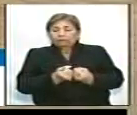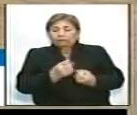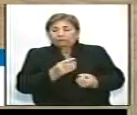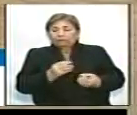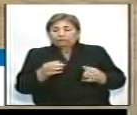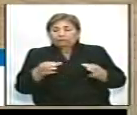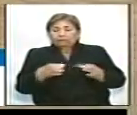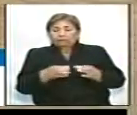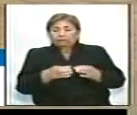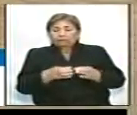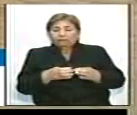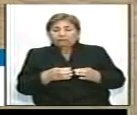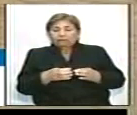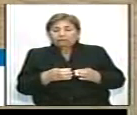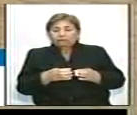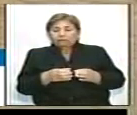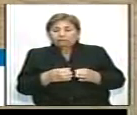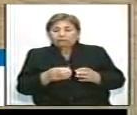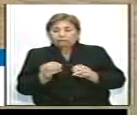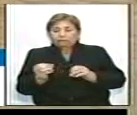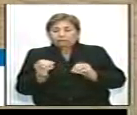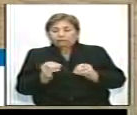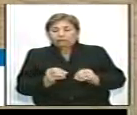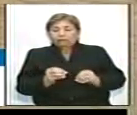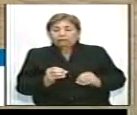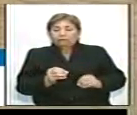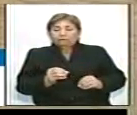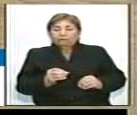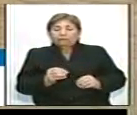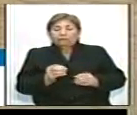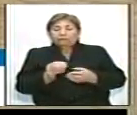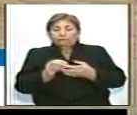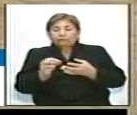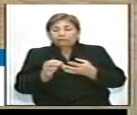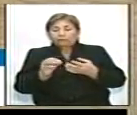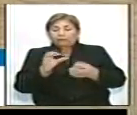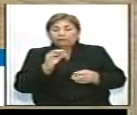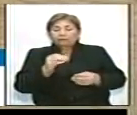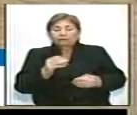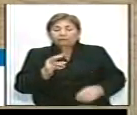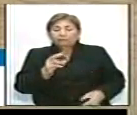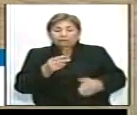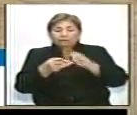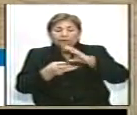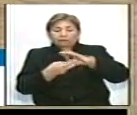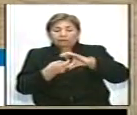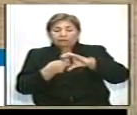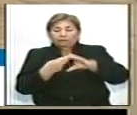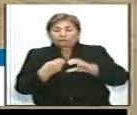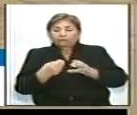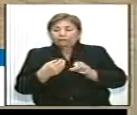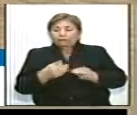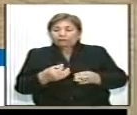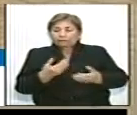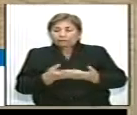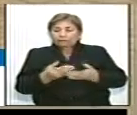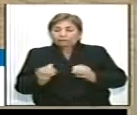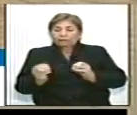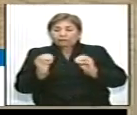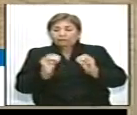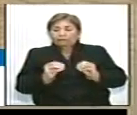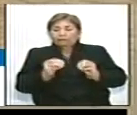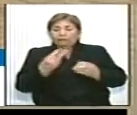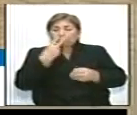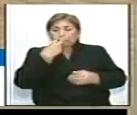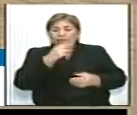la comisión, o mejor dicho, se va a iniciar la sesión de elección de la Comisión de Energía y Minas. Es la sesión de instalación. Ahí vemos